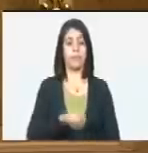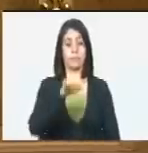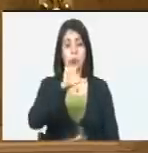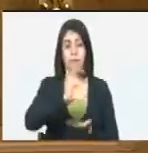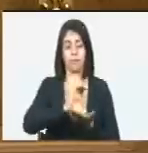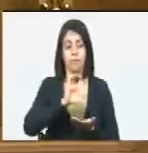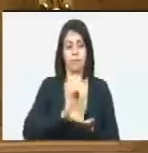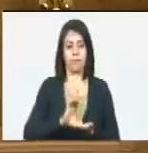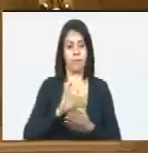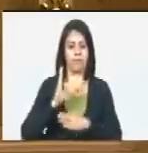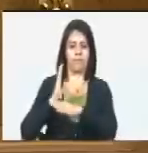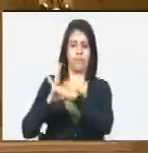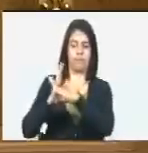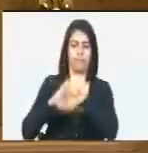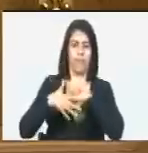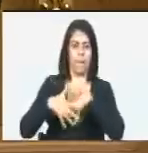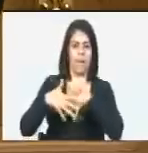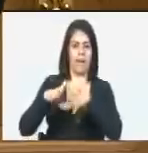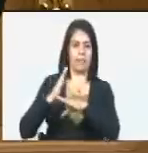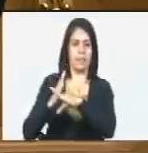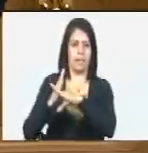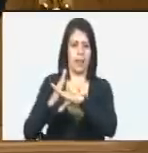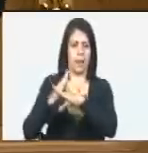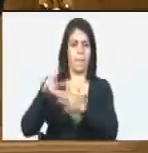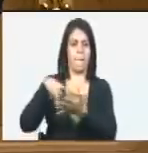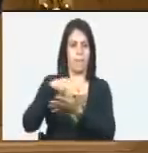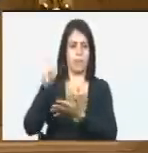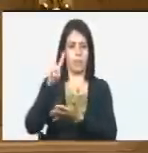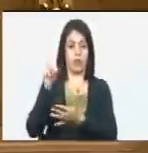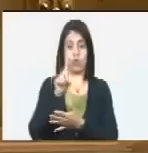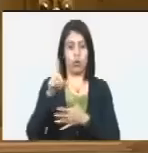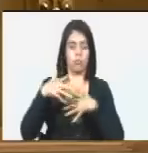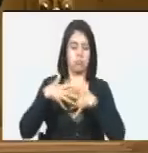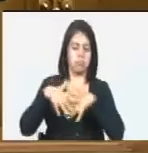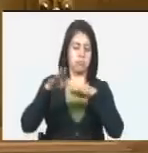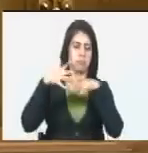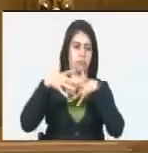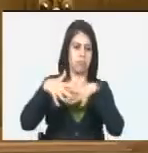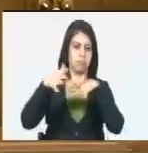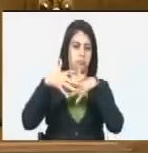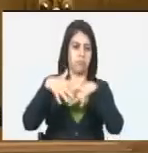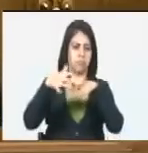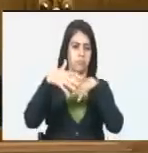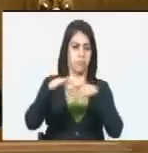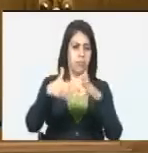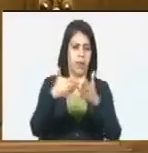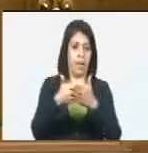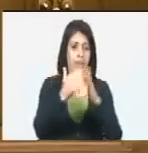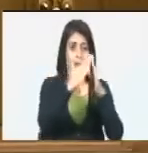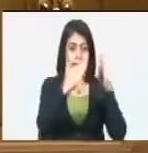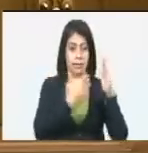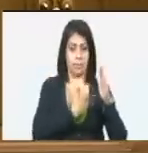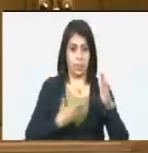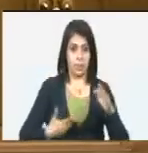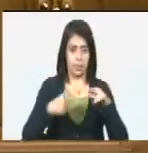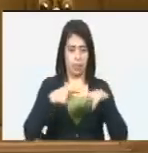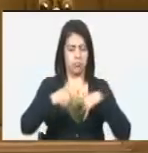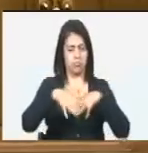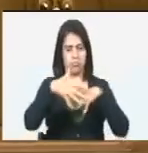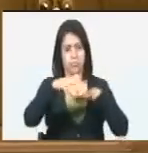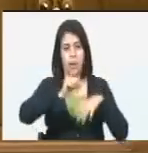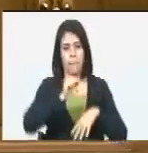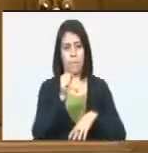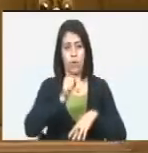la marcha en Plaza Venezuela, sino que la dejó que se desplazara rumbo a Miraflores. Y la Policía